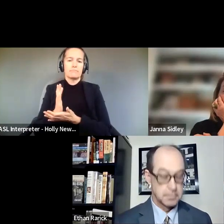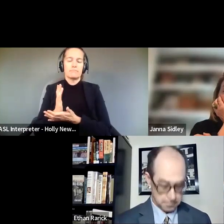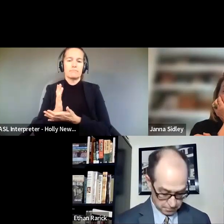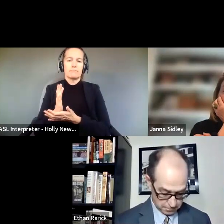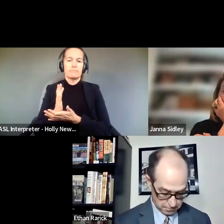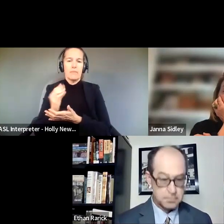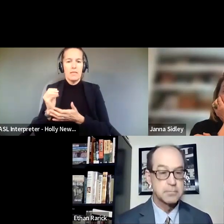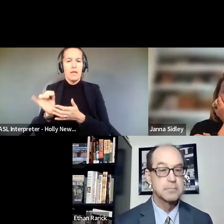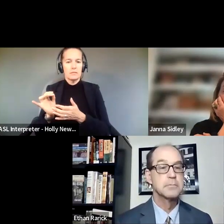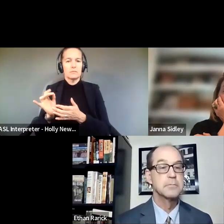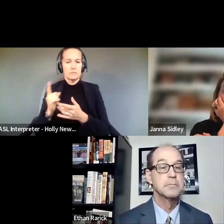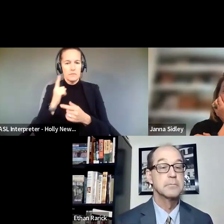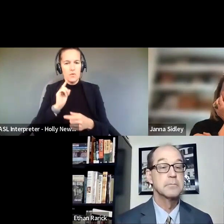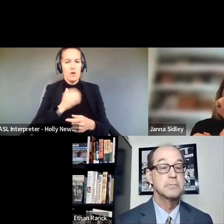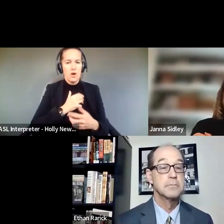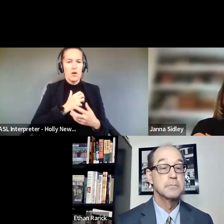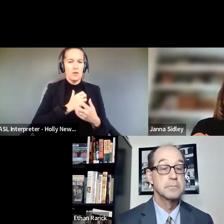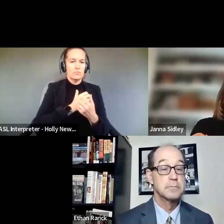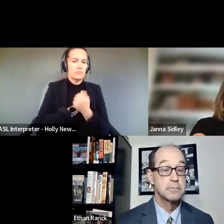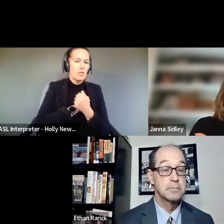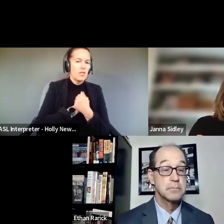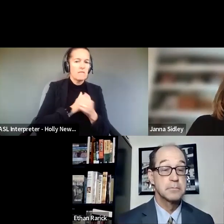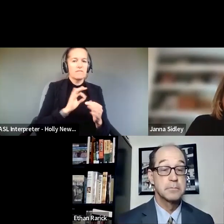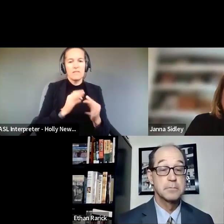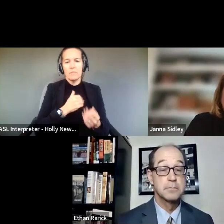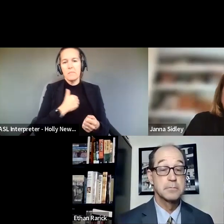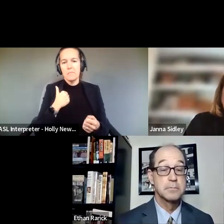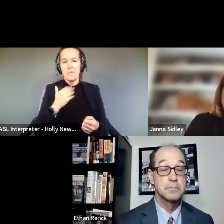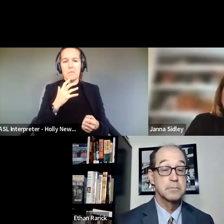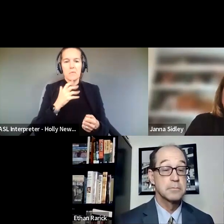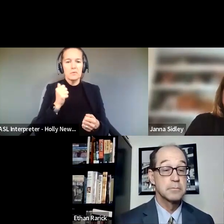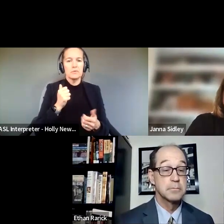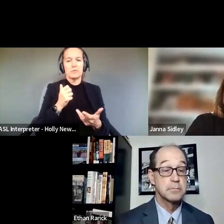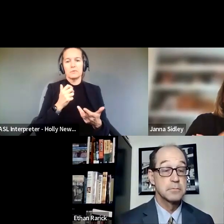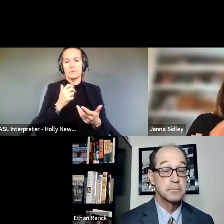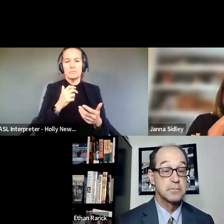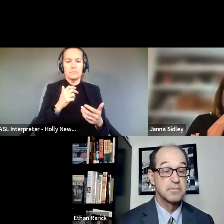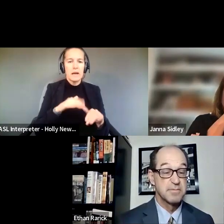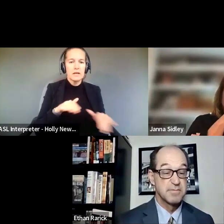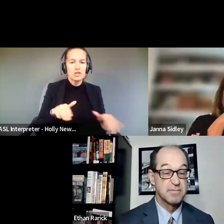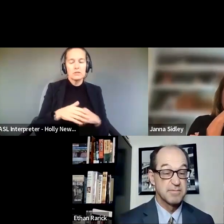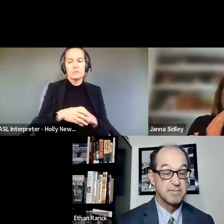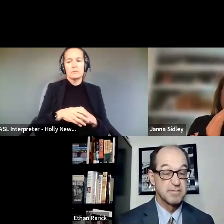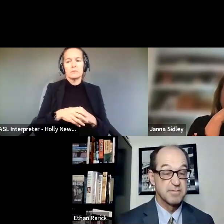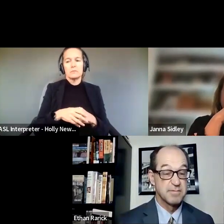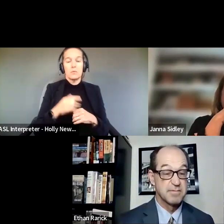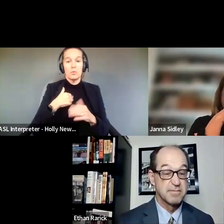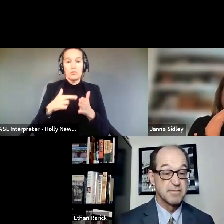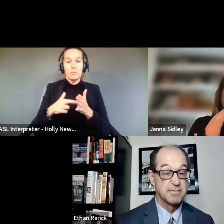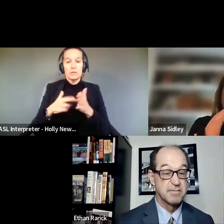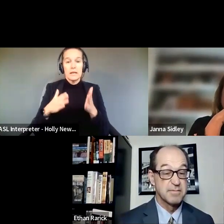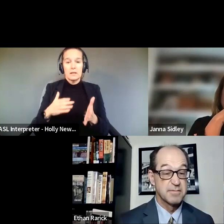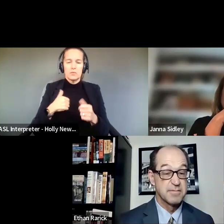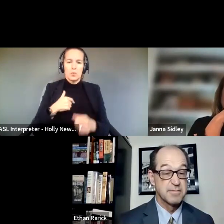menores. Mientras nosotros seamos los representantes, nosotros somos su voz. Y el centro